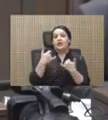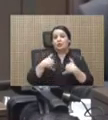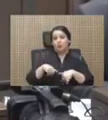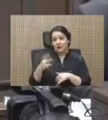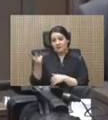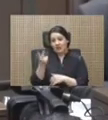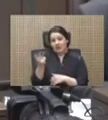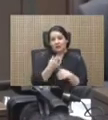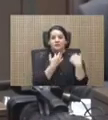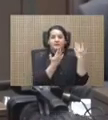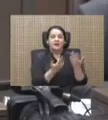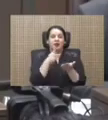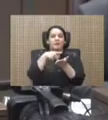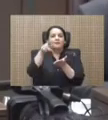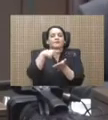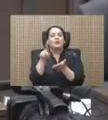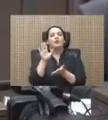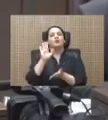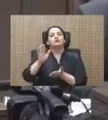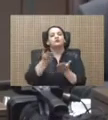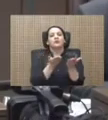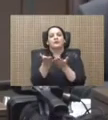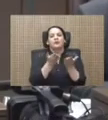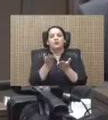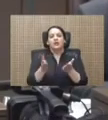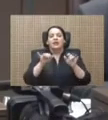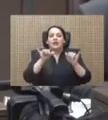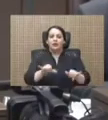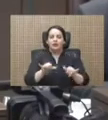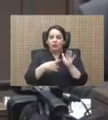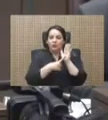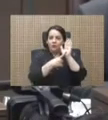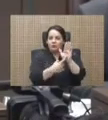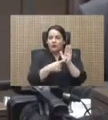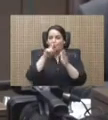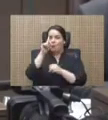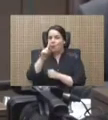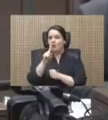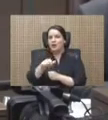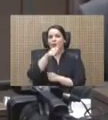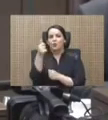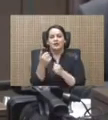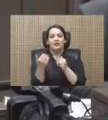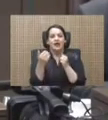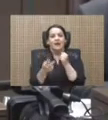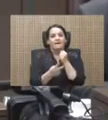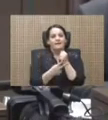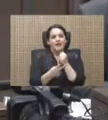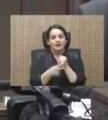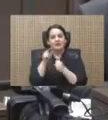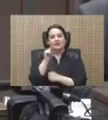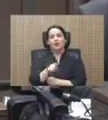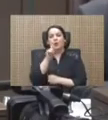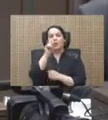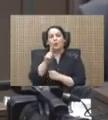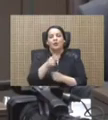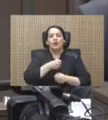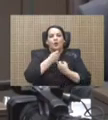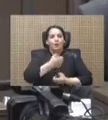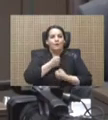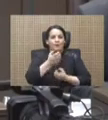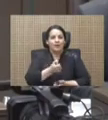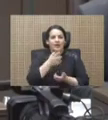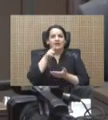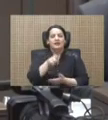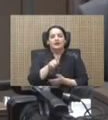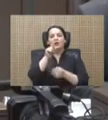En fin, quedó demostrado una y otra vez, en una comparecencia y en otra, en